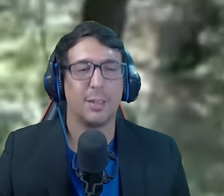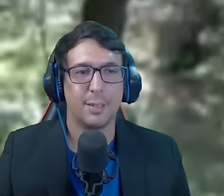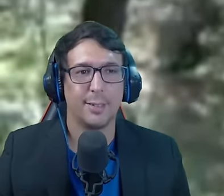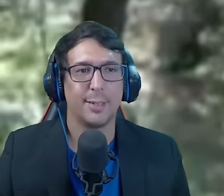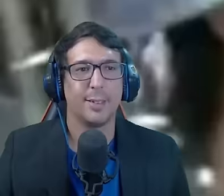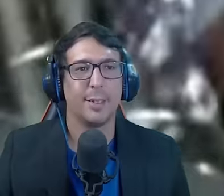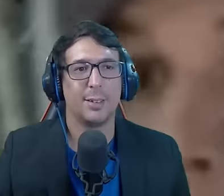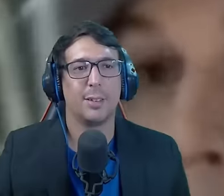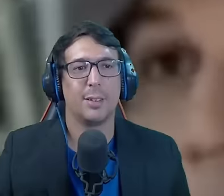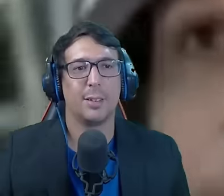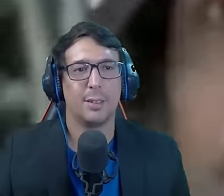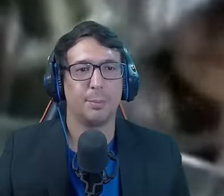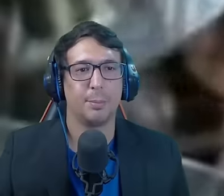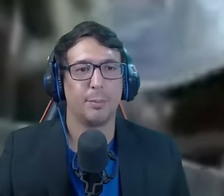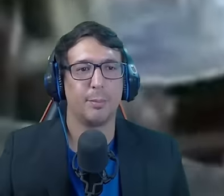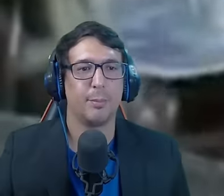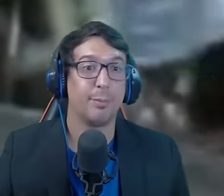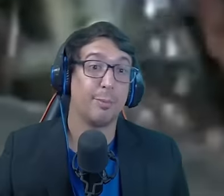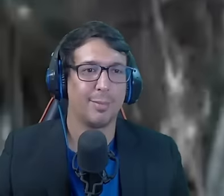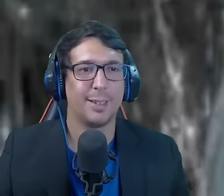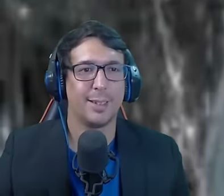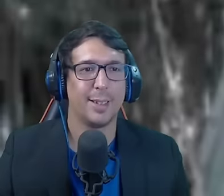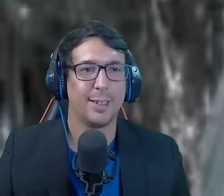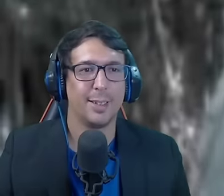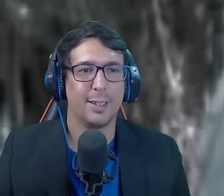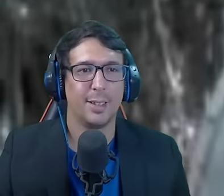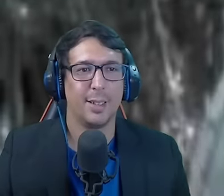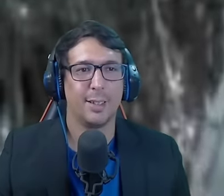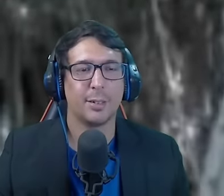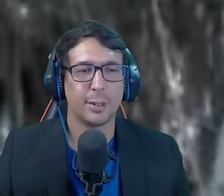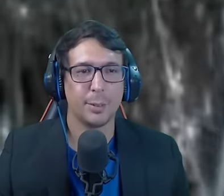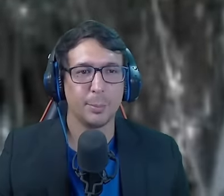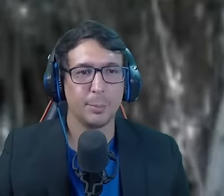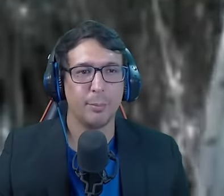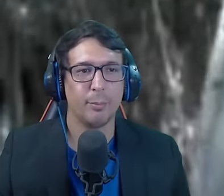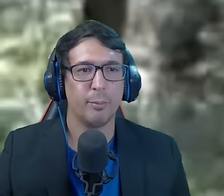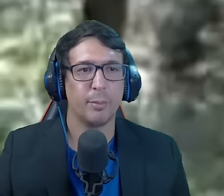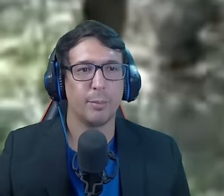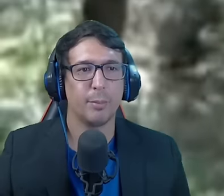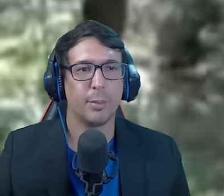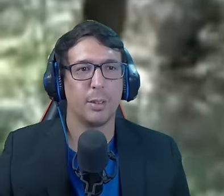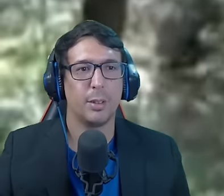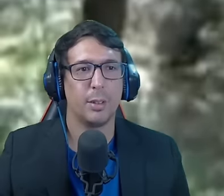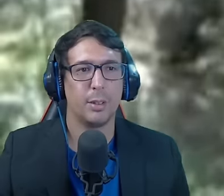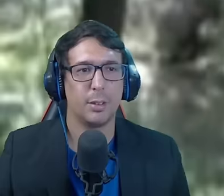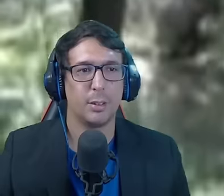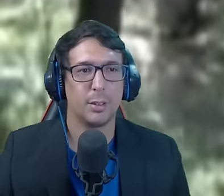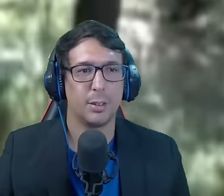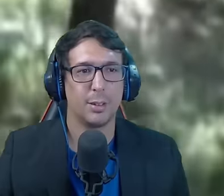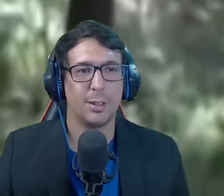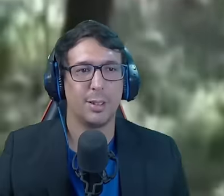ella yo soy así. Y también, como si fuera poco, vamos a bautizar esta gran zona Concepción de Santa